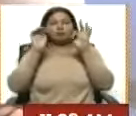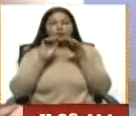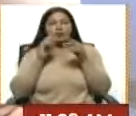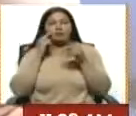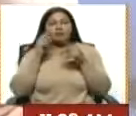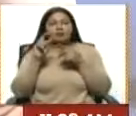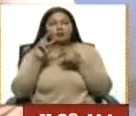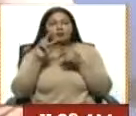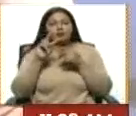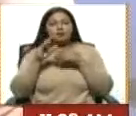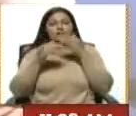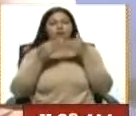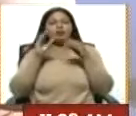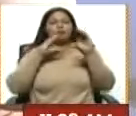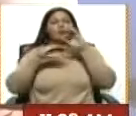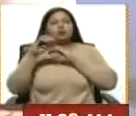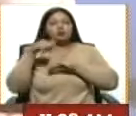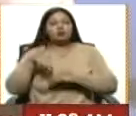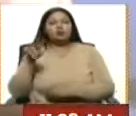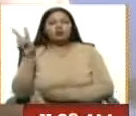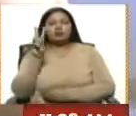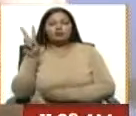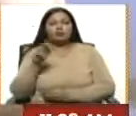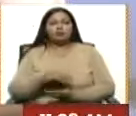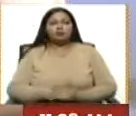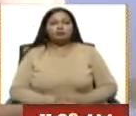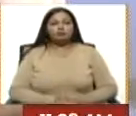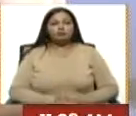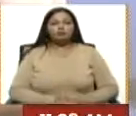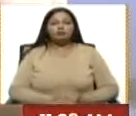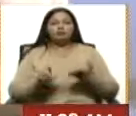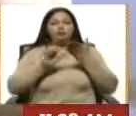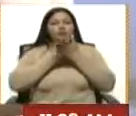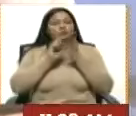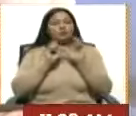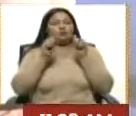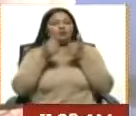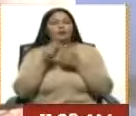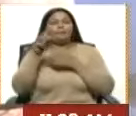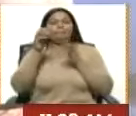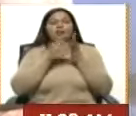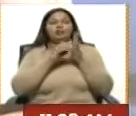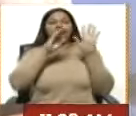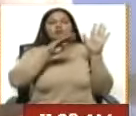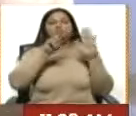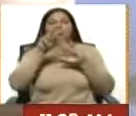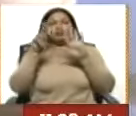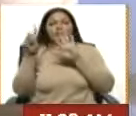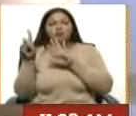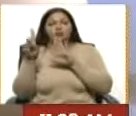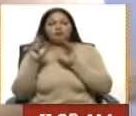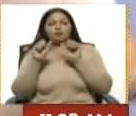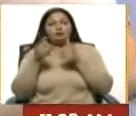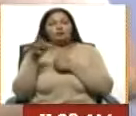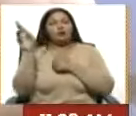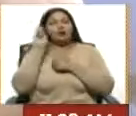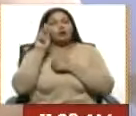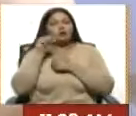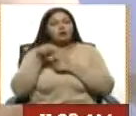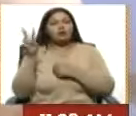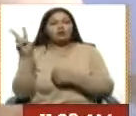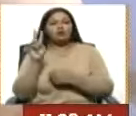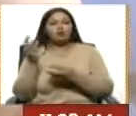detrás de los medios de comunicación en Venezuela. El libro comienza en 1926, cuando llegó la primera radio de Venezuela, cómo se